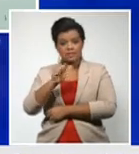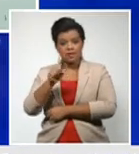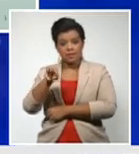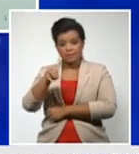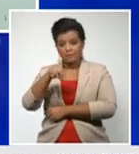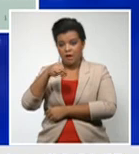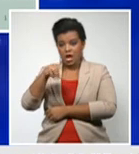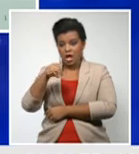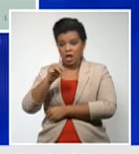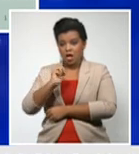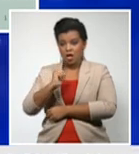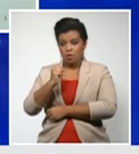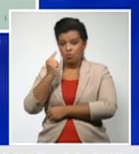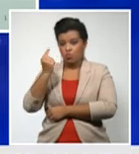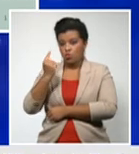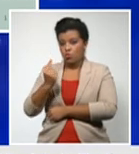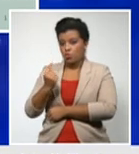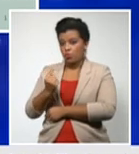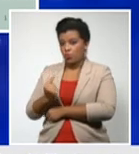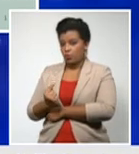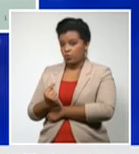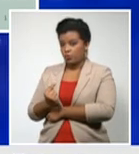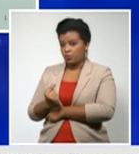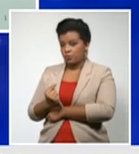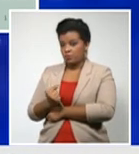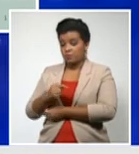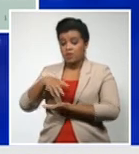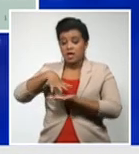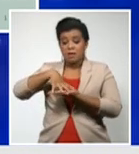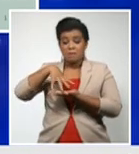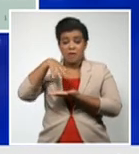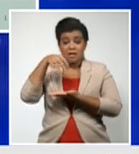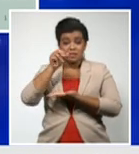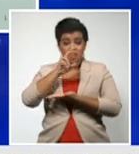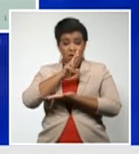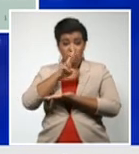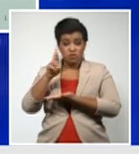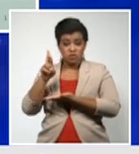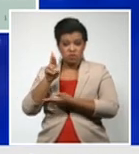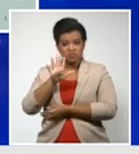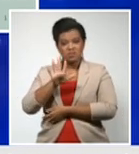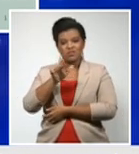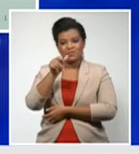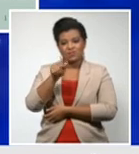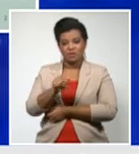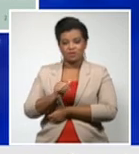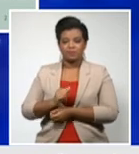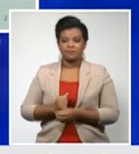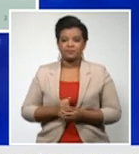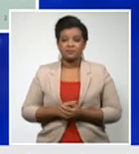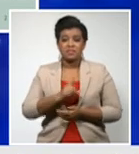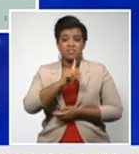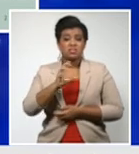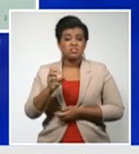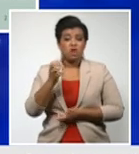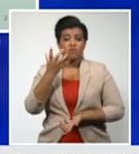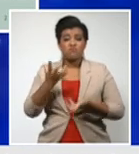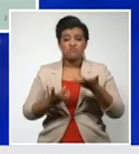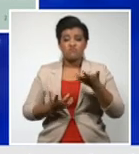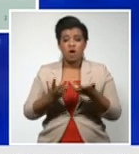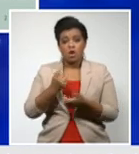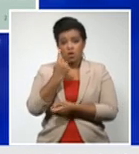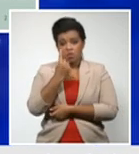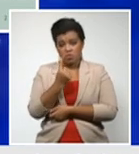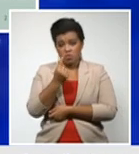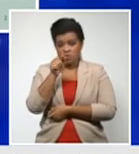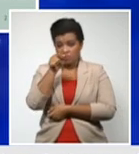con 1 cada uno. Y de Plaza de la Revolución son 5. En Cienfuegos se diagnostica un caso